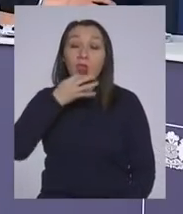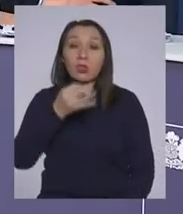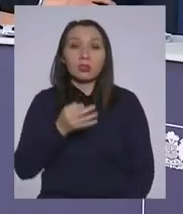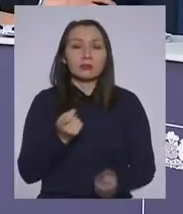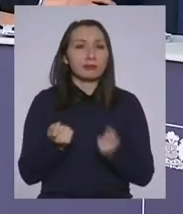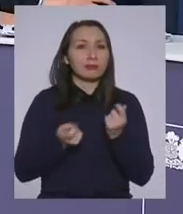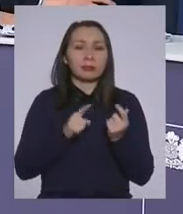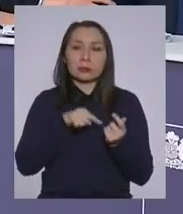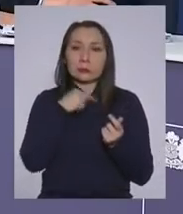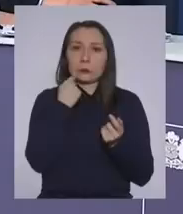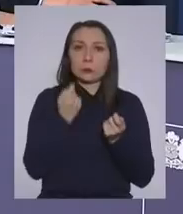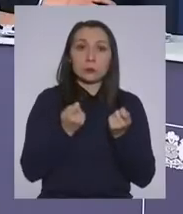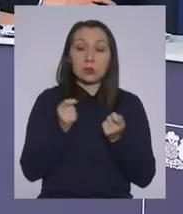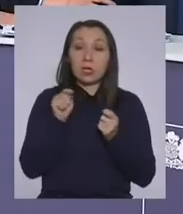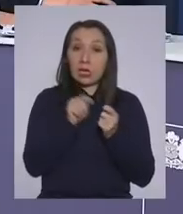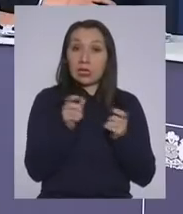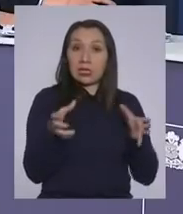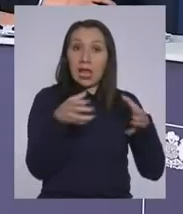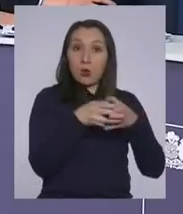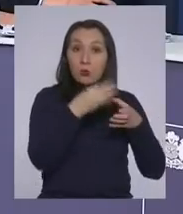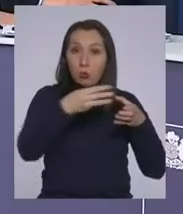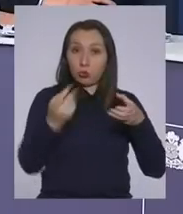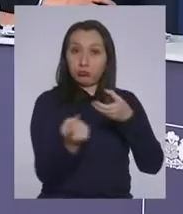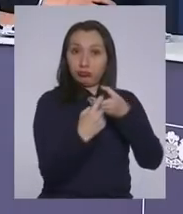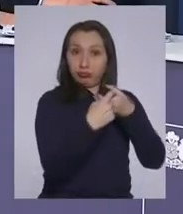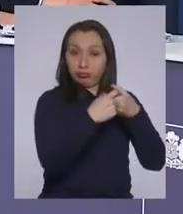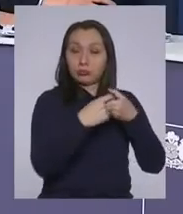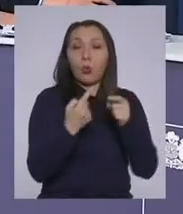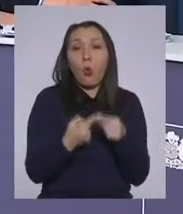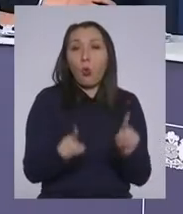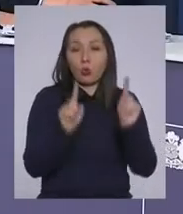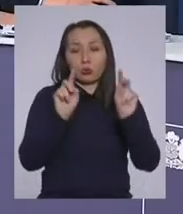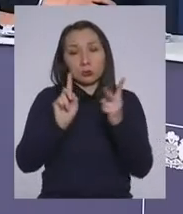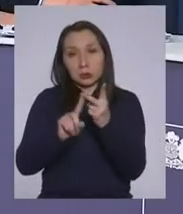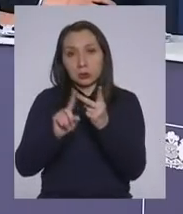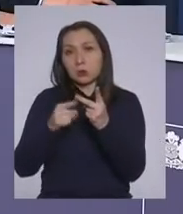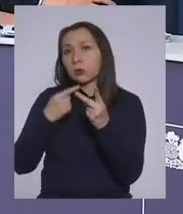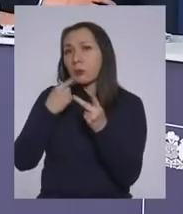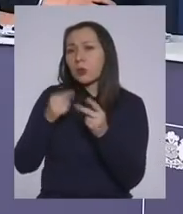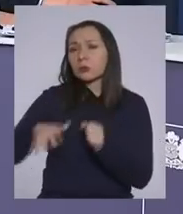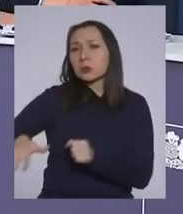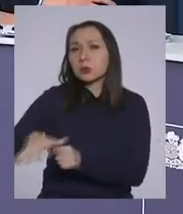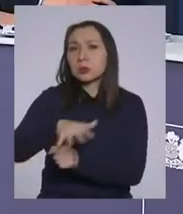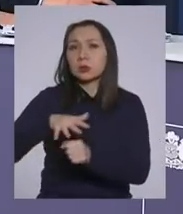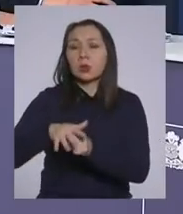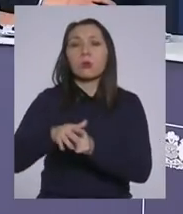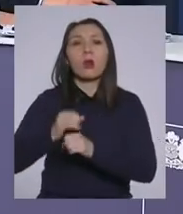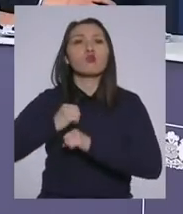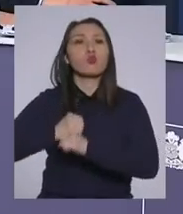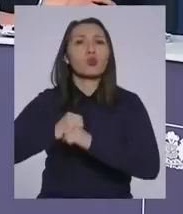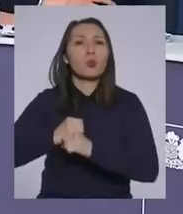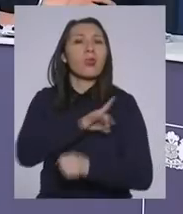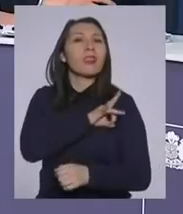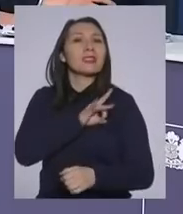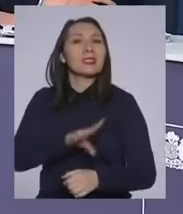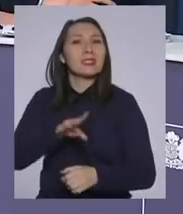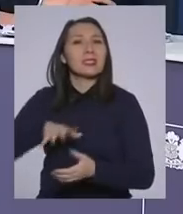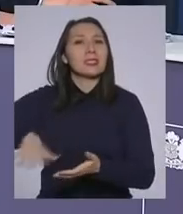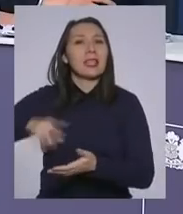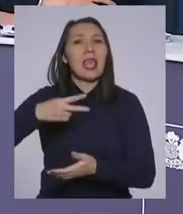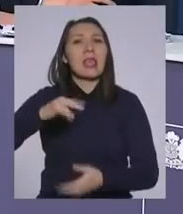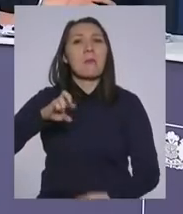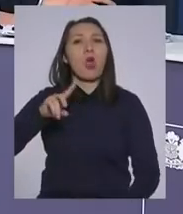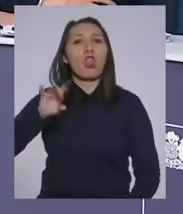asegura aproximadamente de esta agrupación de municipios. Y lo otro tiene que ver con una situación que se dio en el Hipódromo Chile, donde se